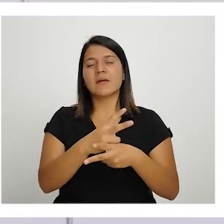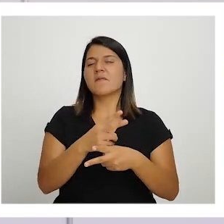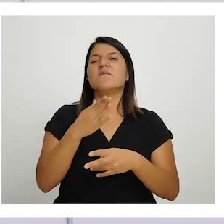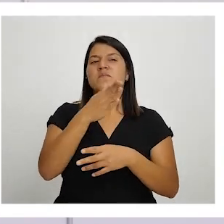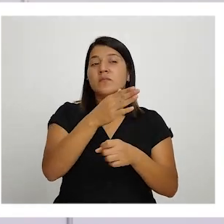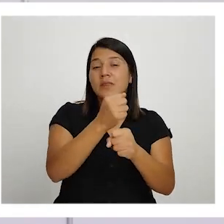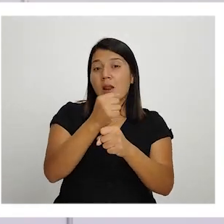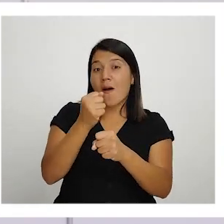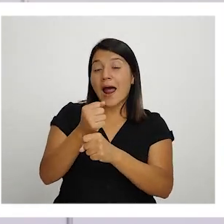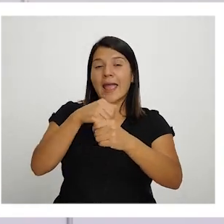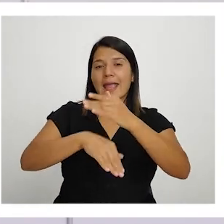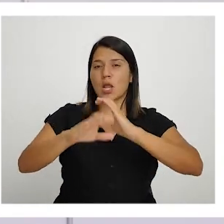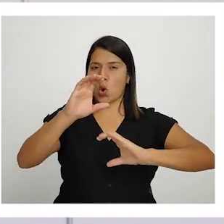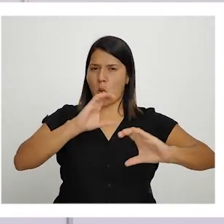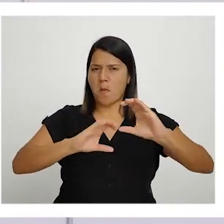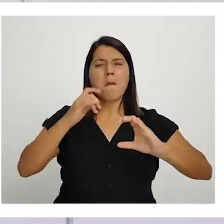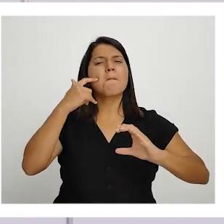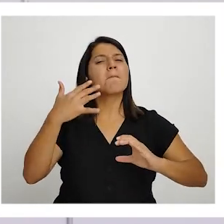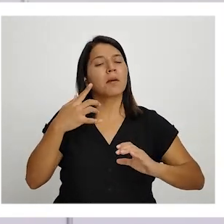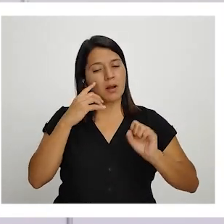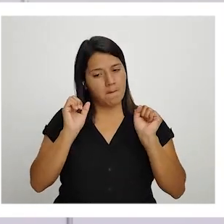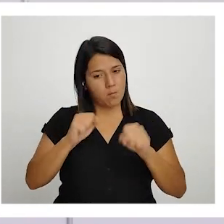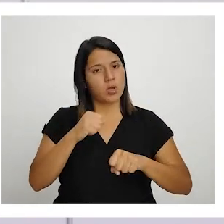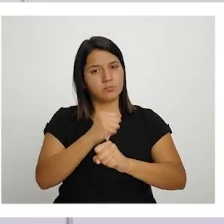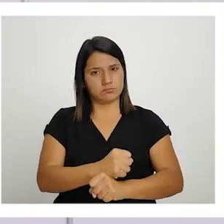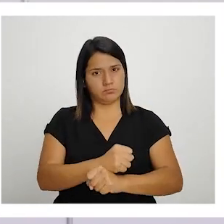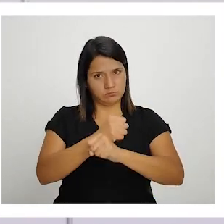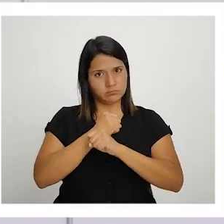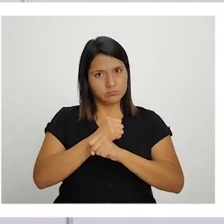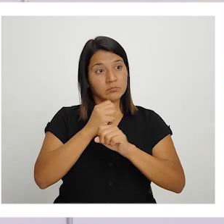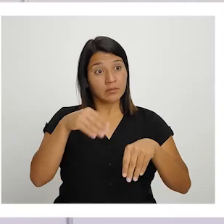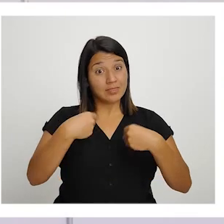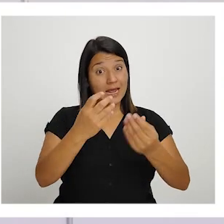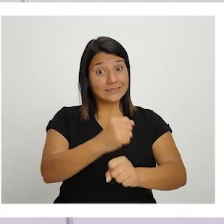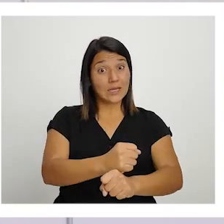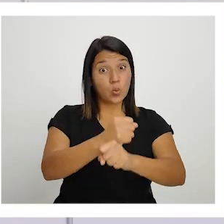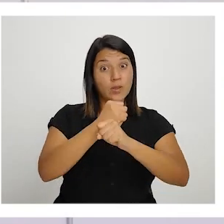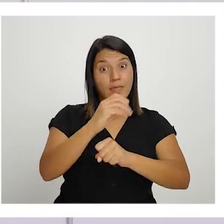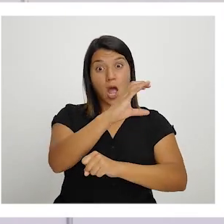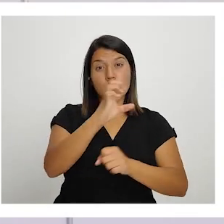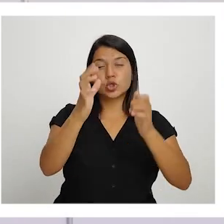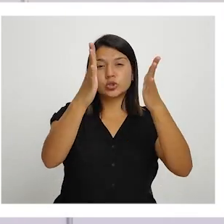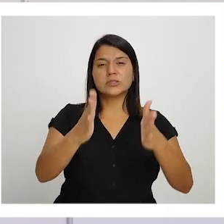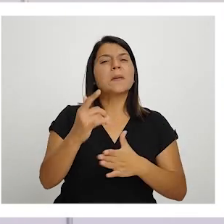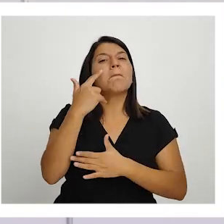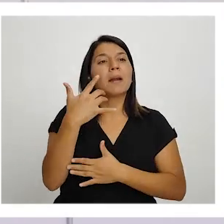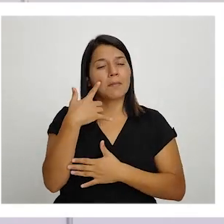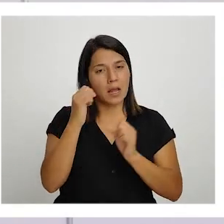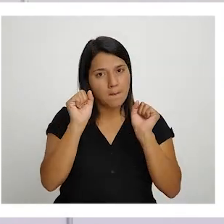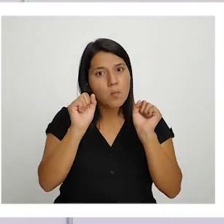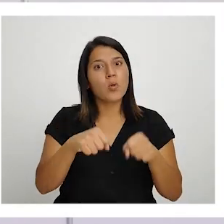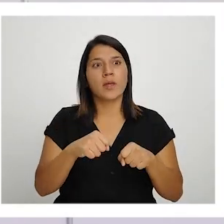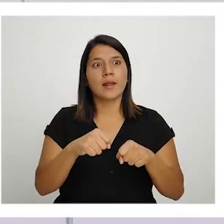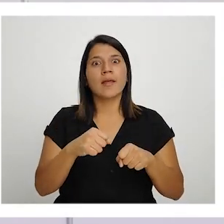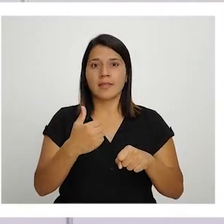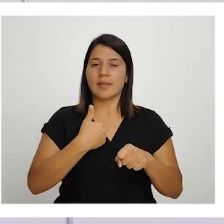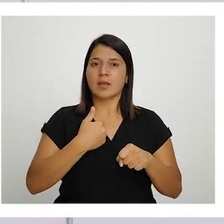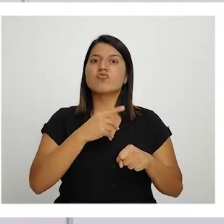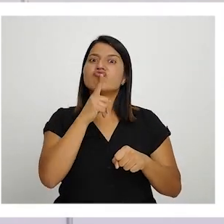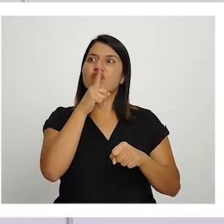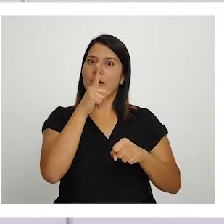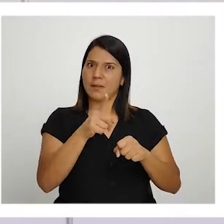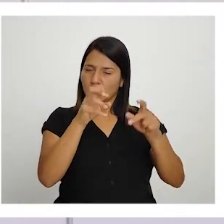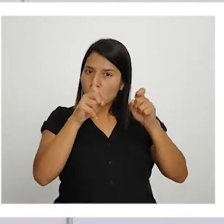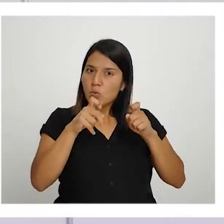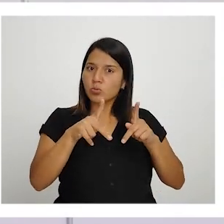en las tiendas para también garantizar que los costarricenses tuvieran ese espacio y que de verdad hubiera ofertas. Así que cuando hablamos